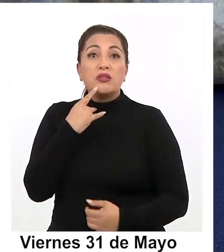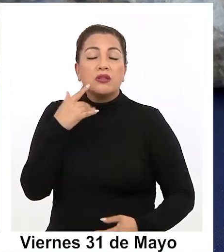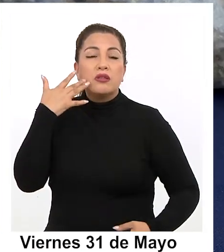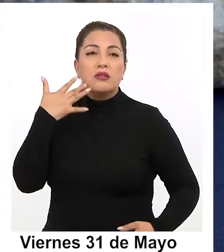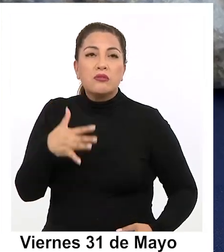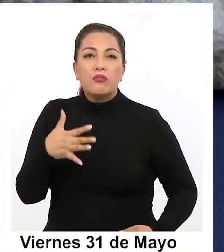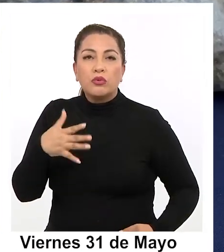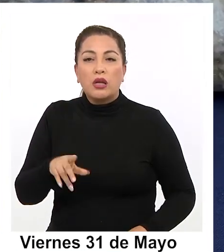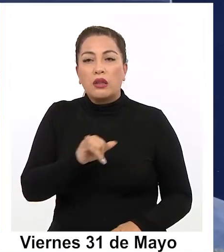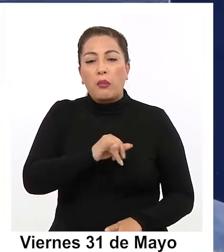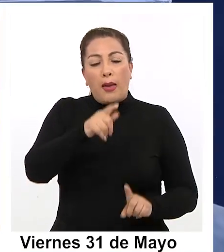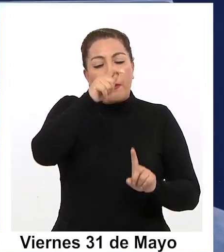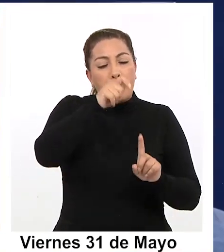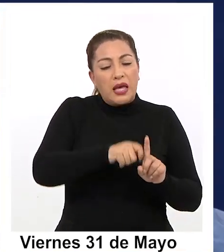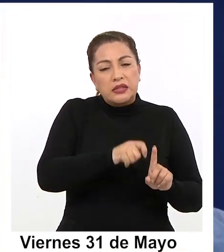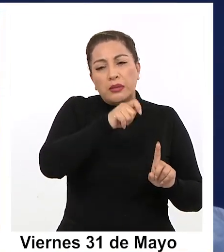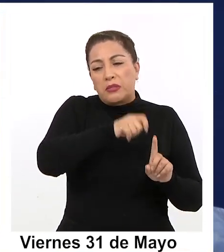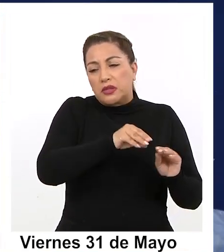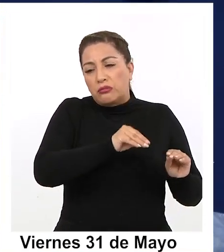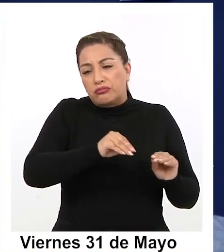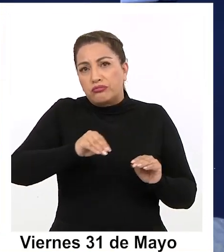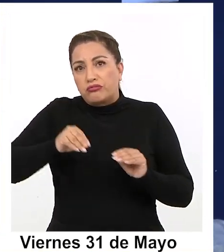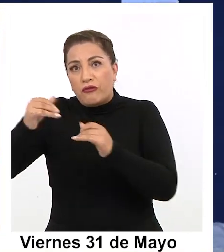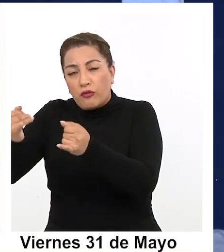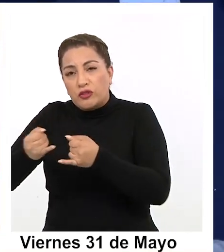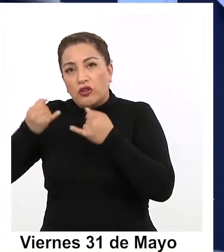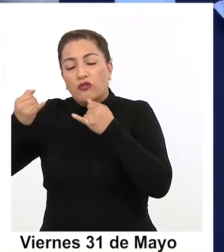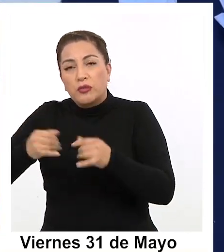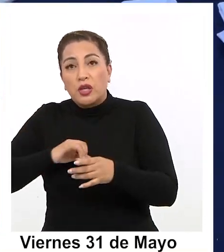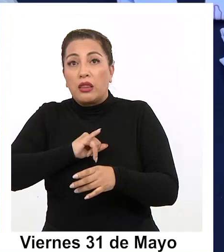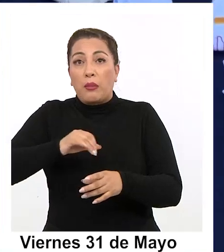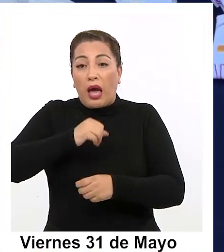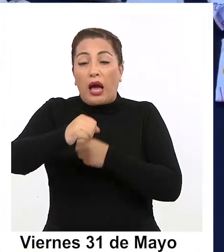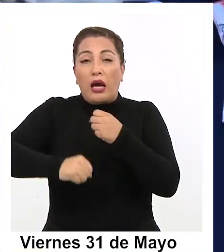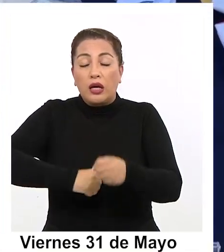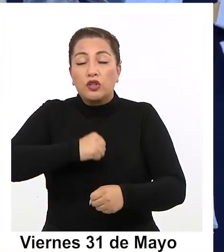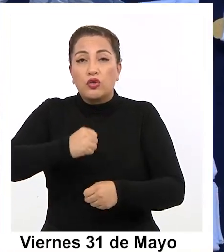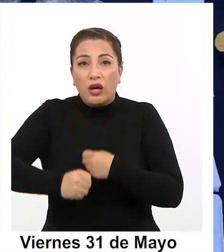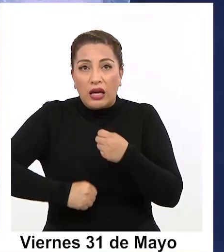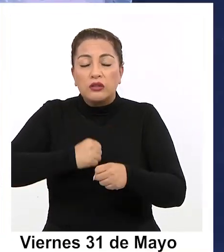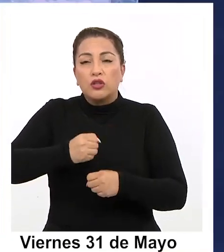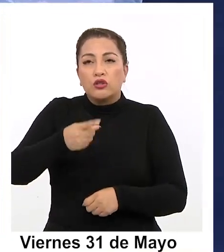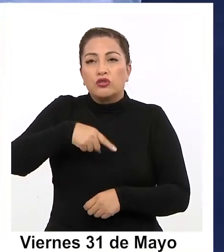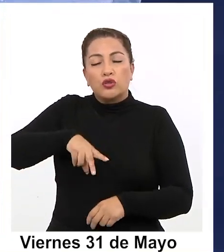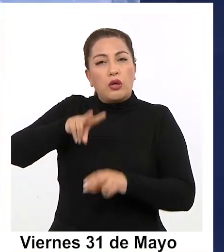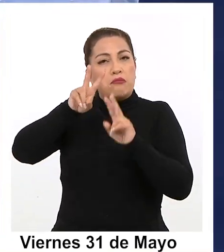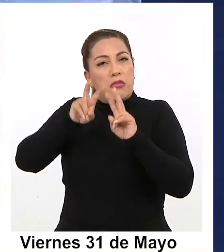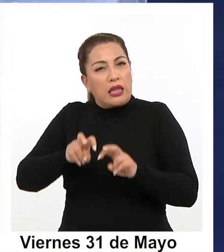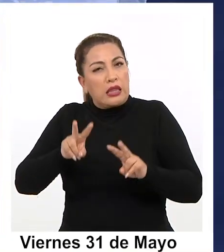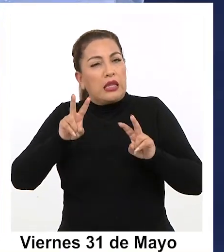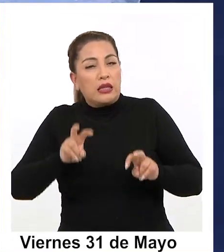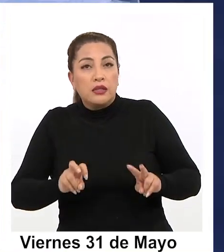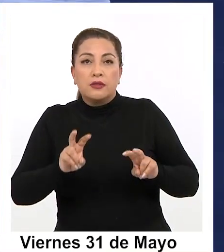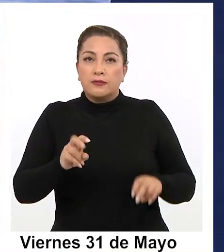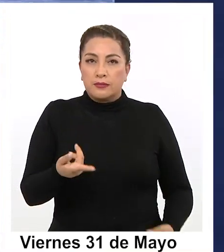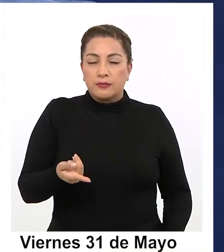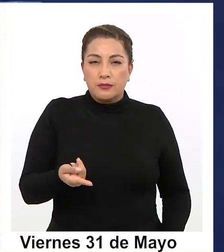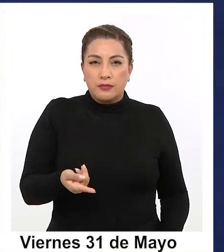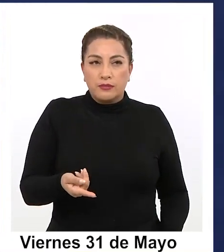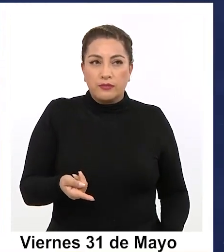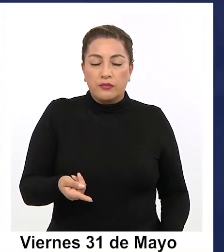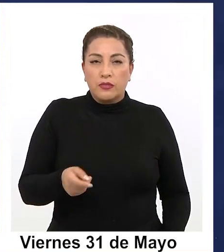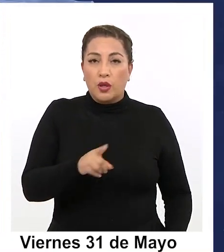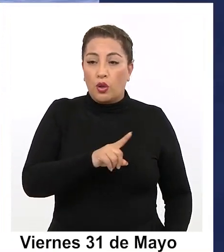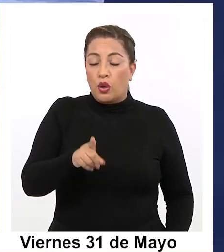se ve meses y hasta años posterior hay que analizarla hay que investigarla y la